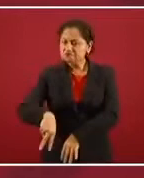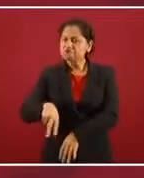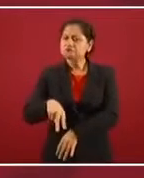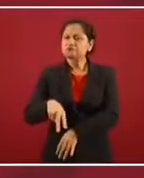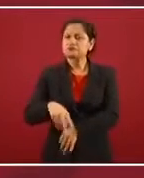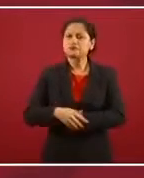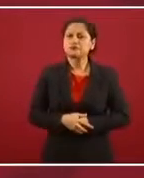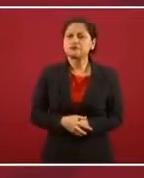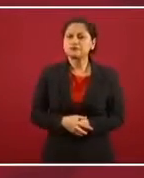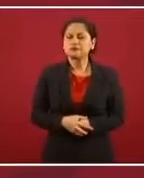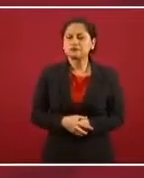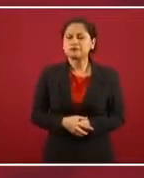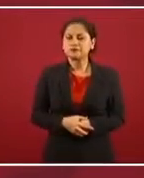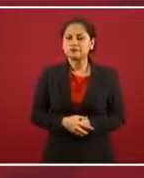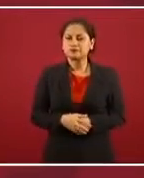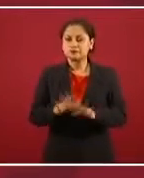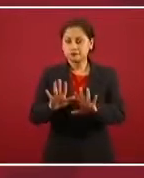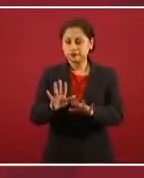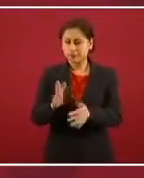fundamental,